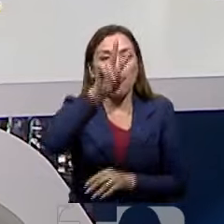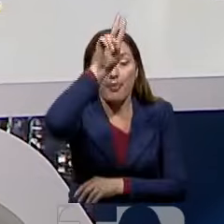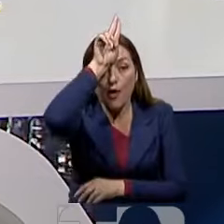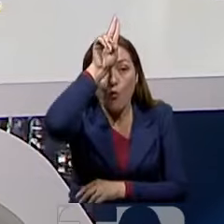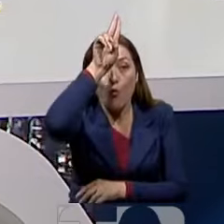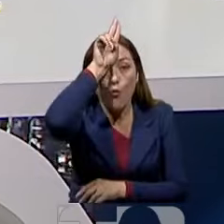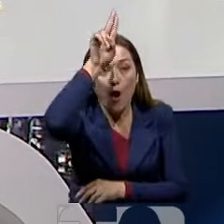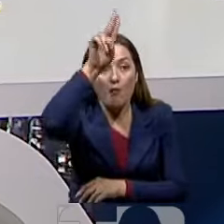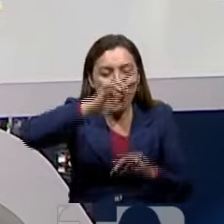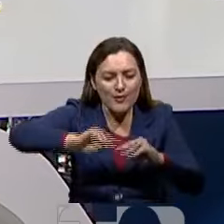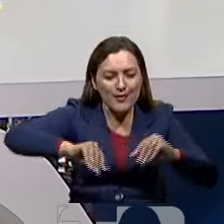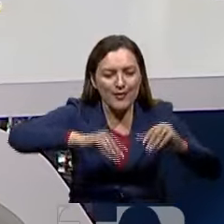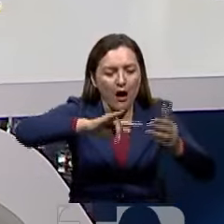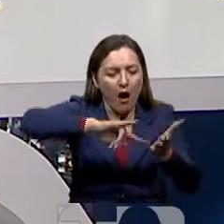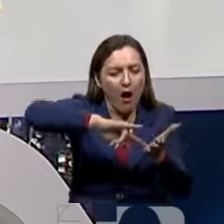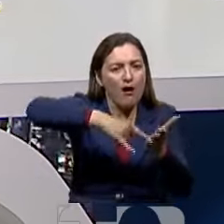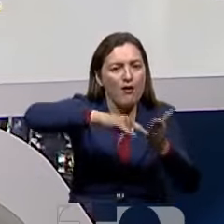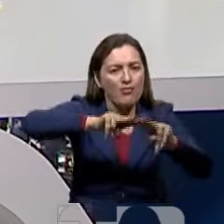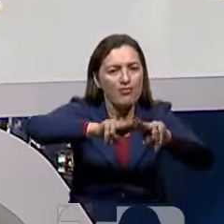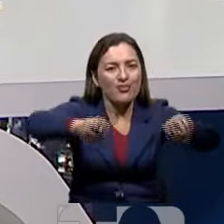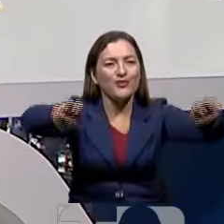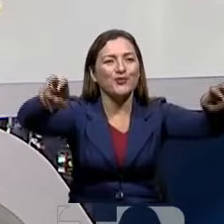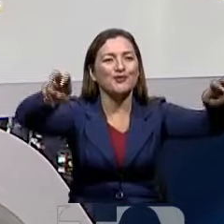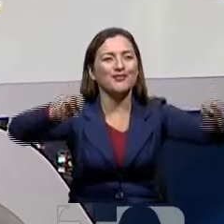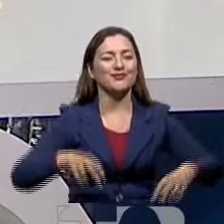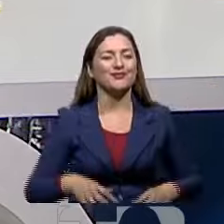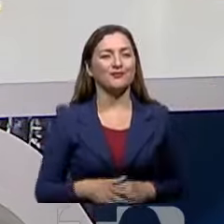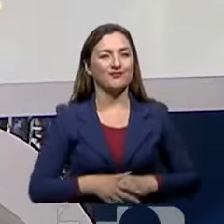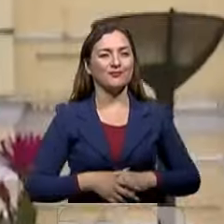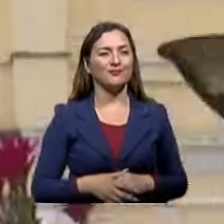de arquitectura y naturaleza.